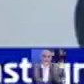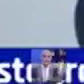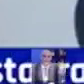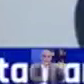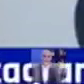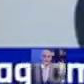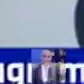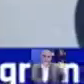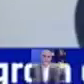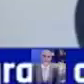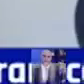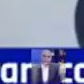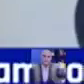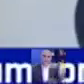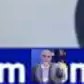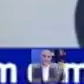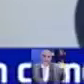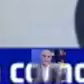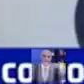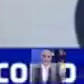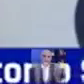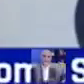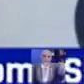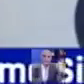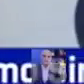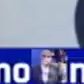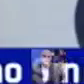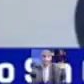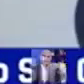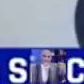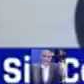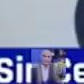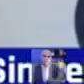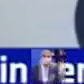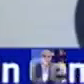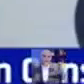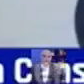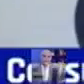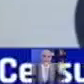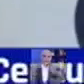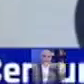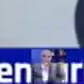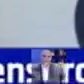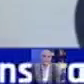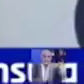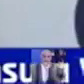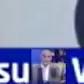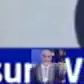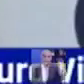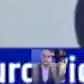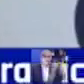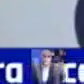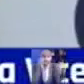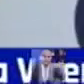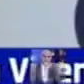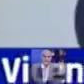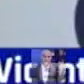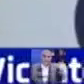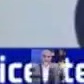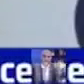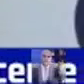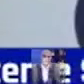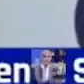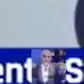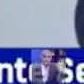unos días, ahí en la Cámara Alta, pues bueno, ella anunció que promovería una